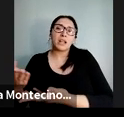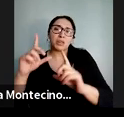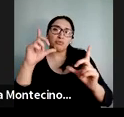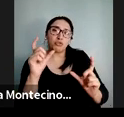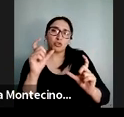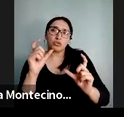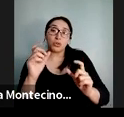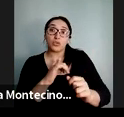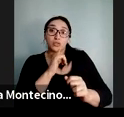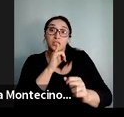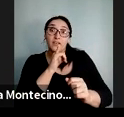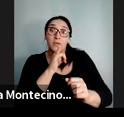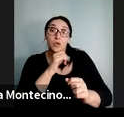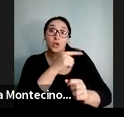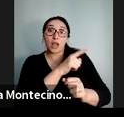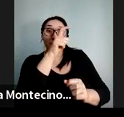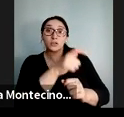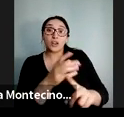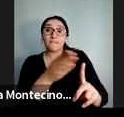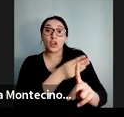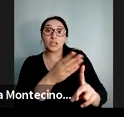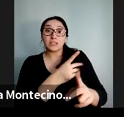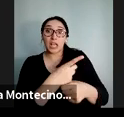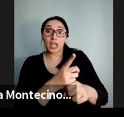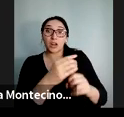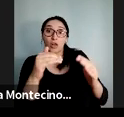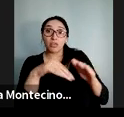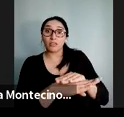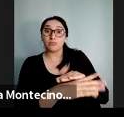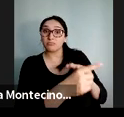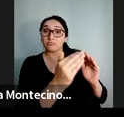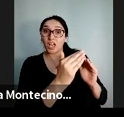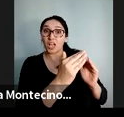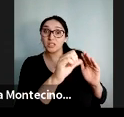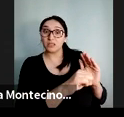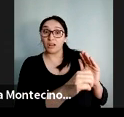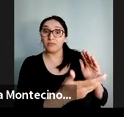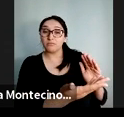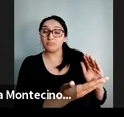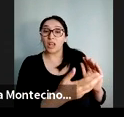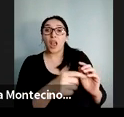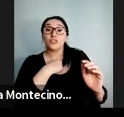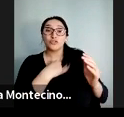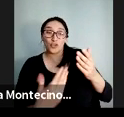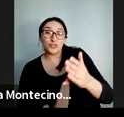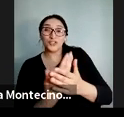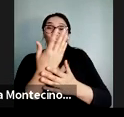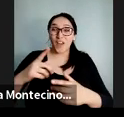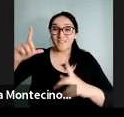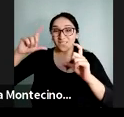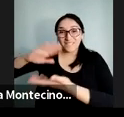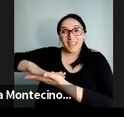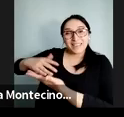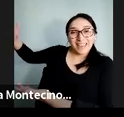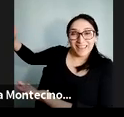no sabemos que está viviendo violencia de género al interior de su relación, a lo mejor subiendo esta foto estamos diciéndole al atacante